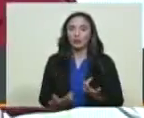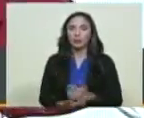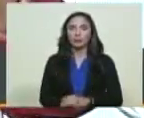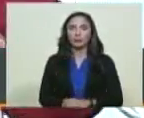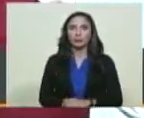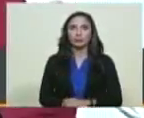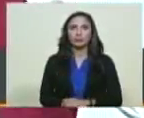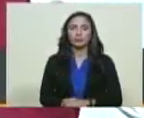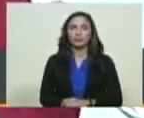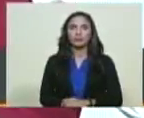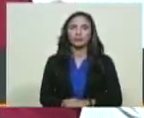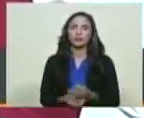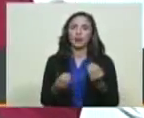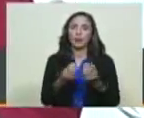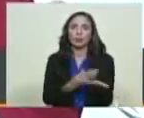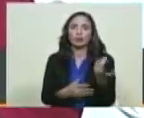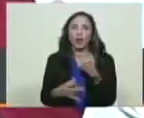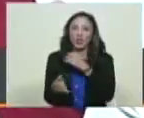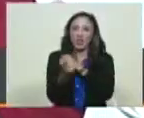conspiraciones